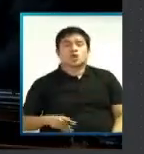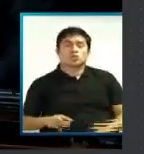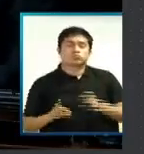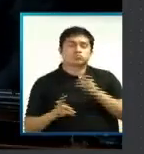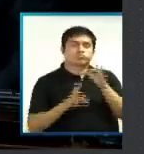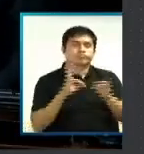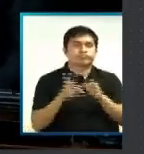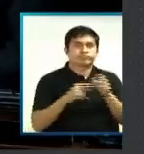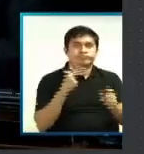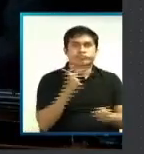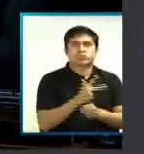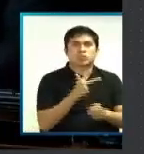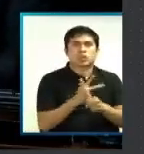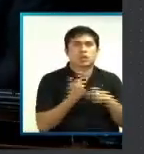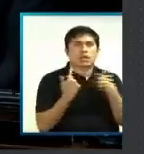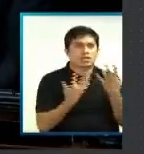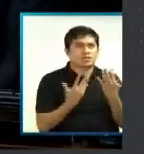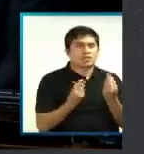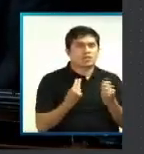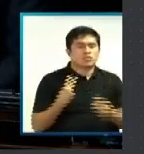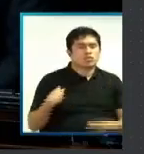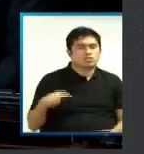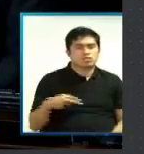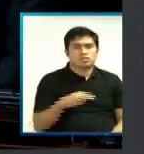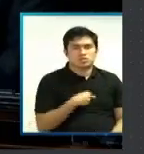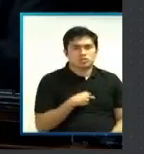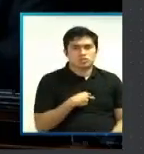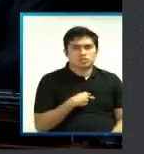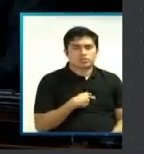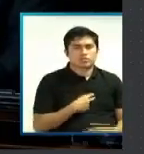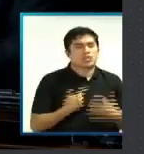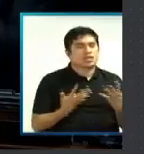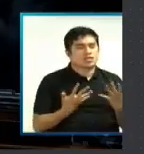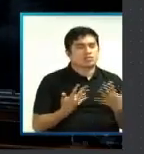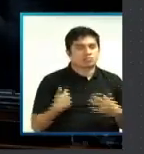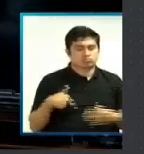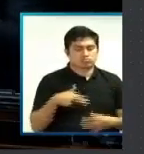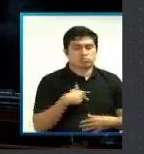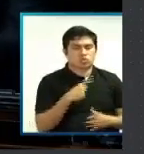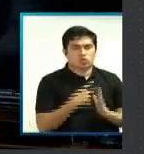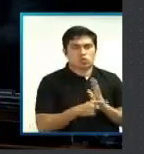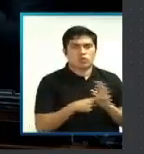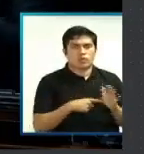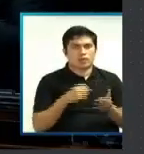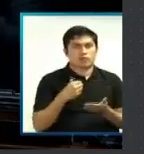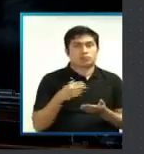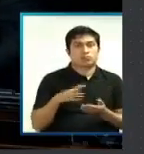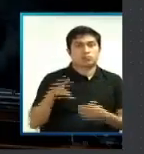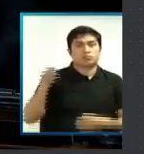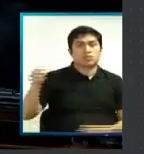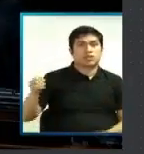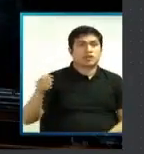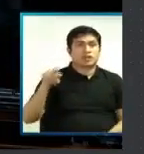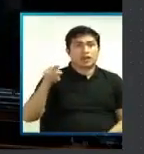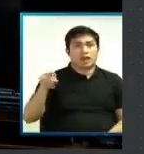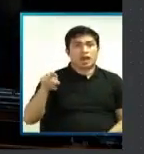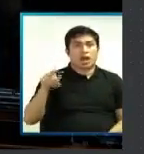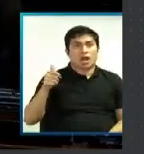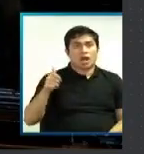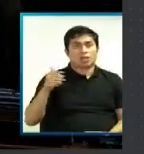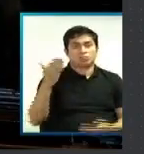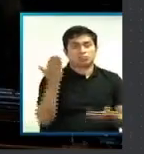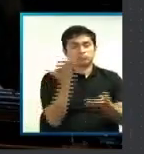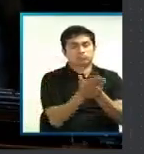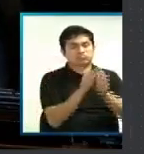no pasaría en el resto de los debates, los otros dos, antes de que se solicite una opinión jurídica sobre el